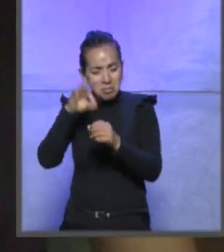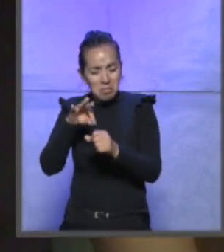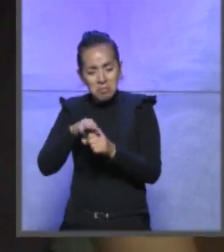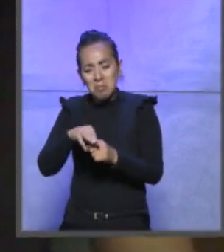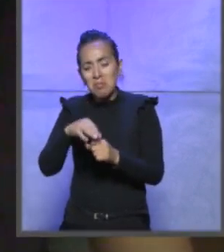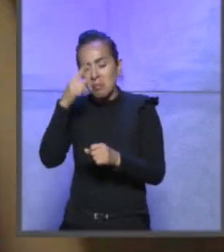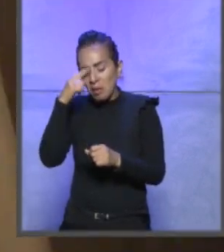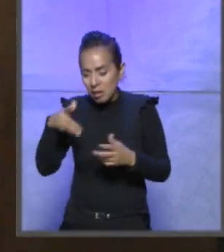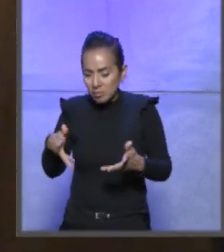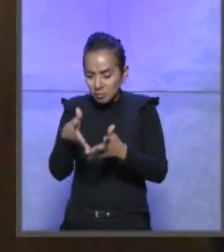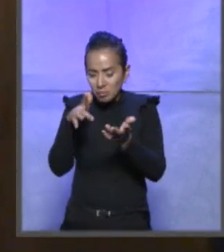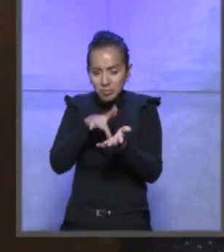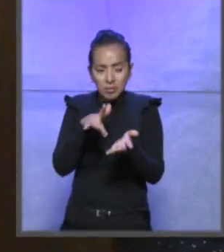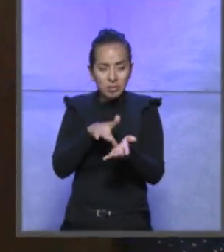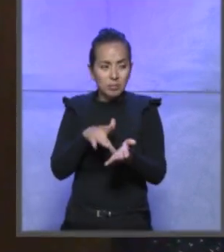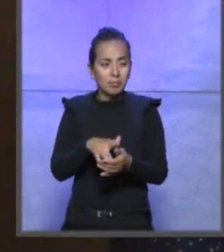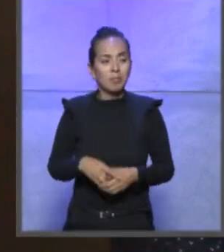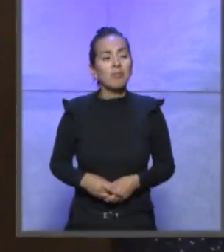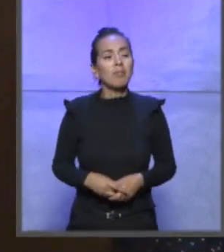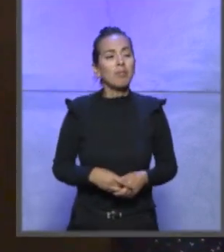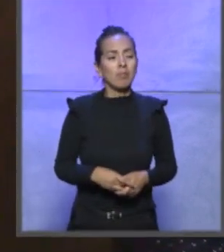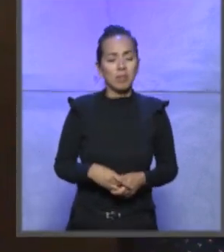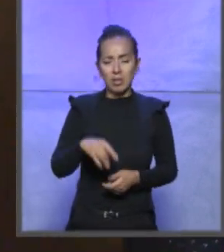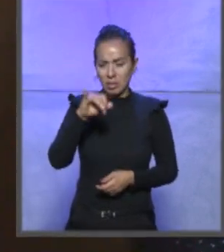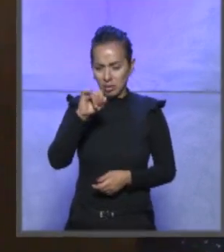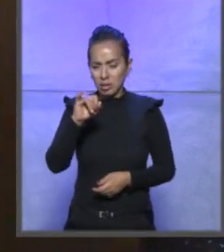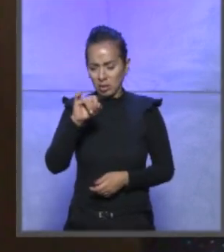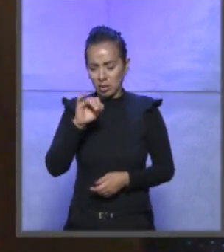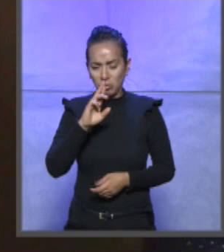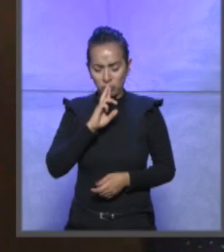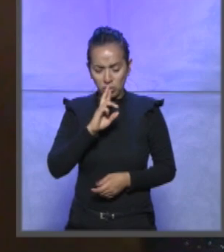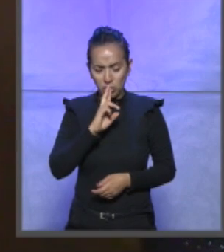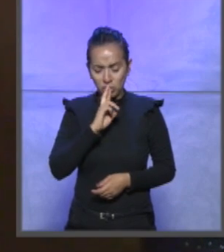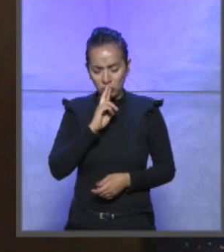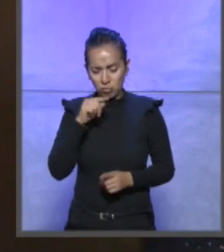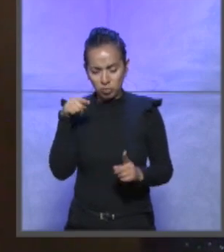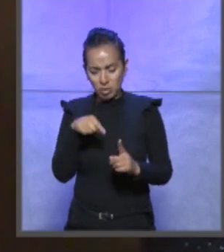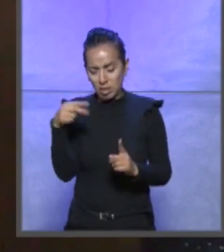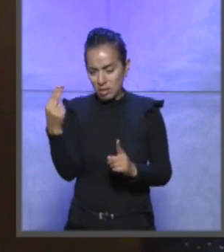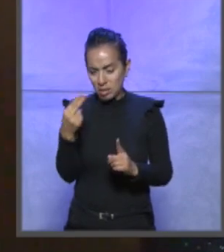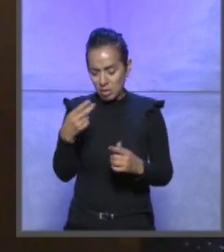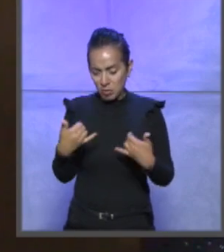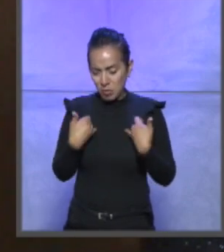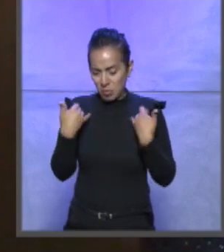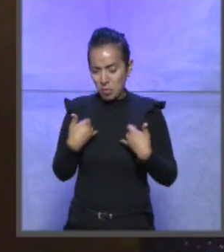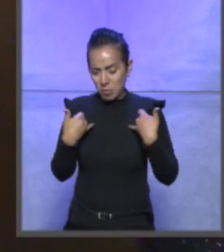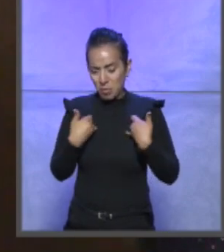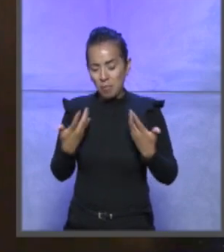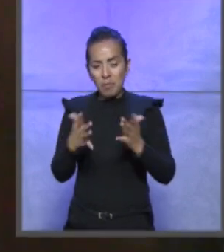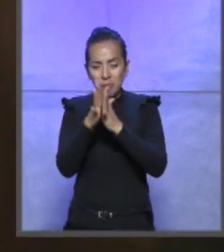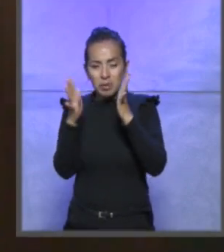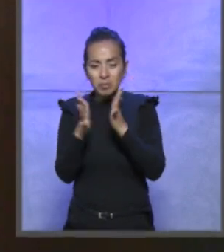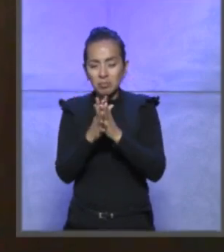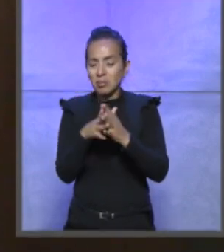a la pregunta, la parte de los cuadros, ¿sí responde a esta necesidad como jóvenes que tenemos